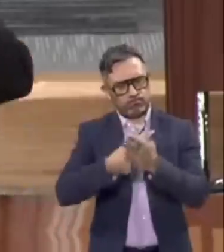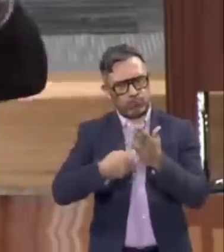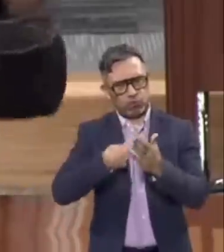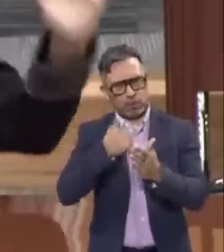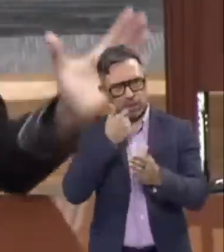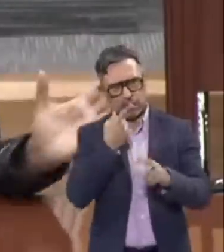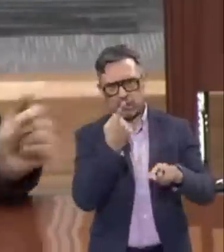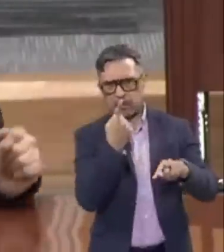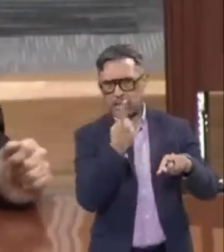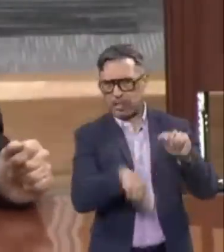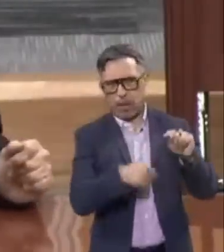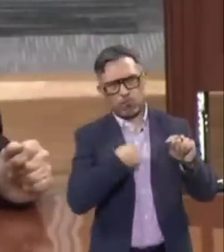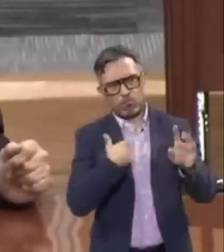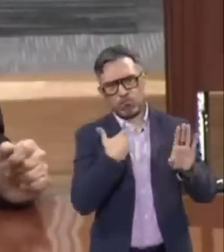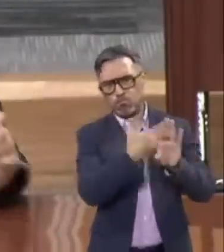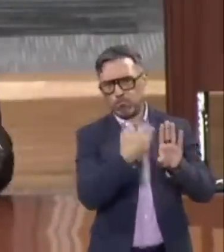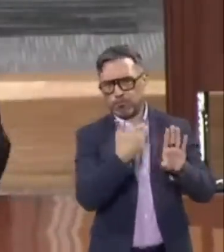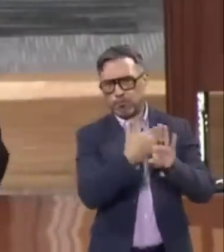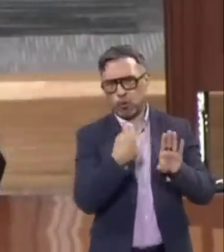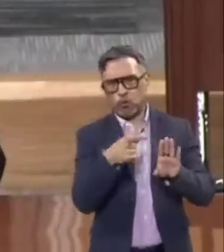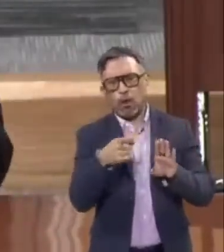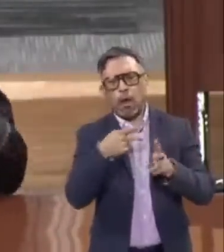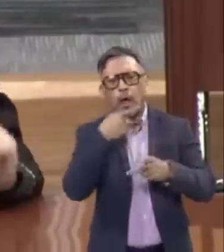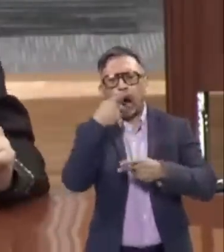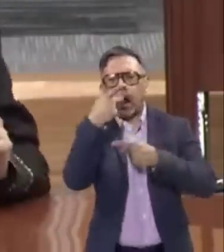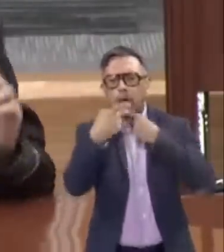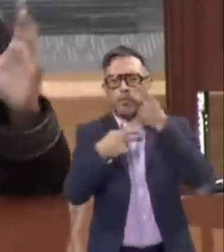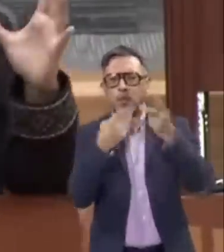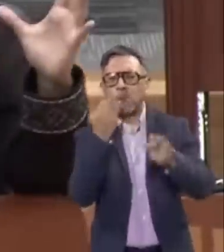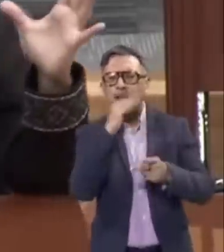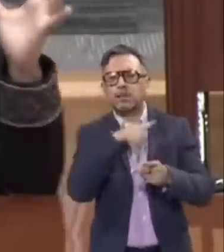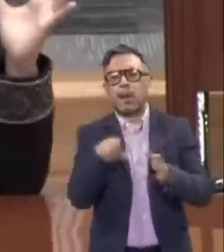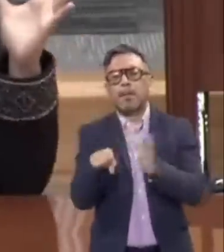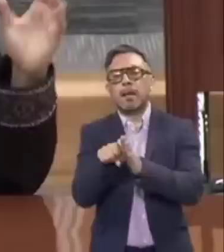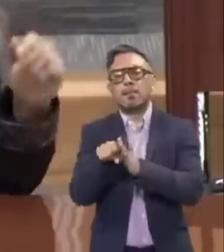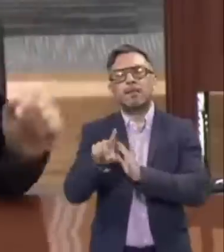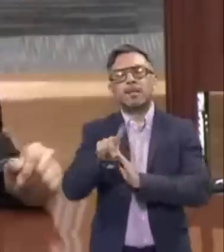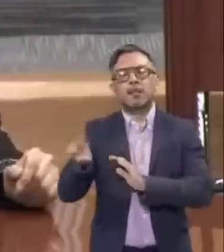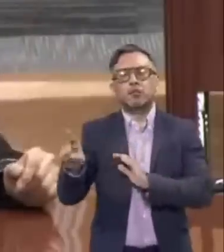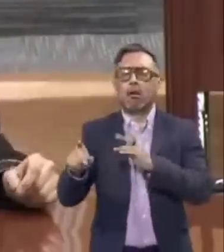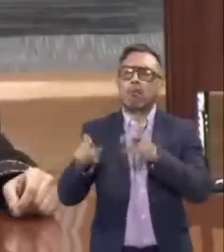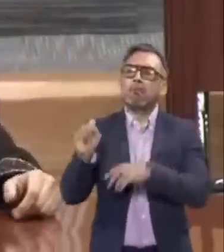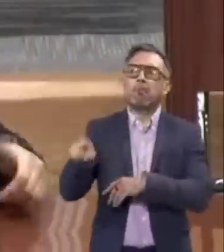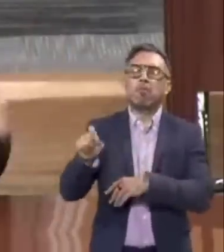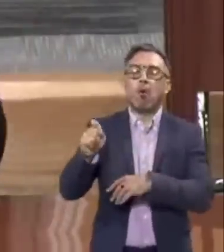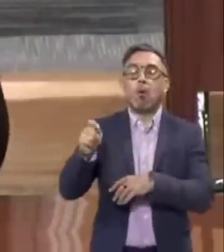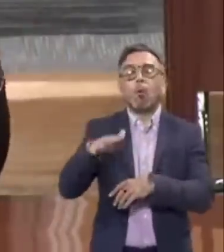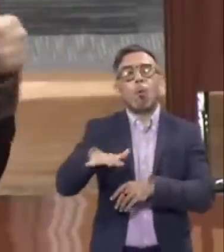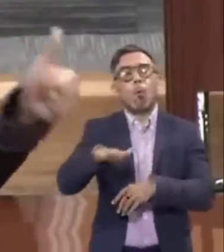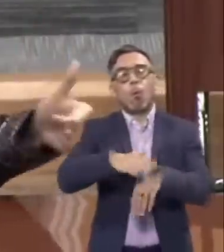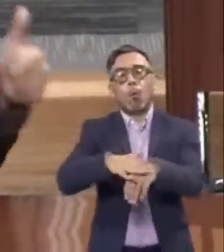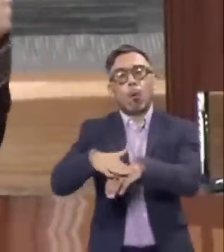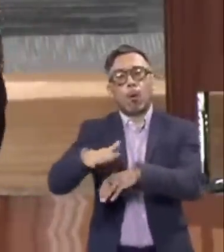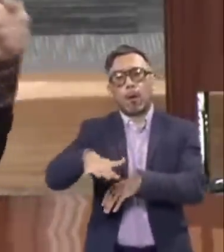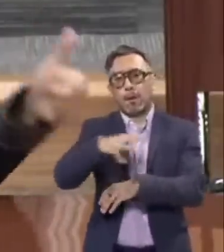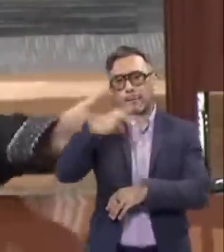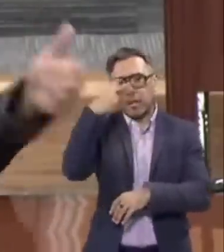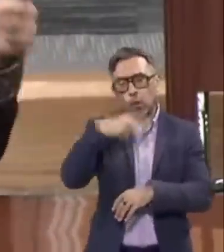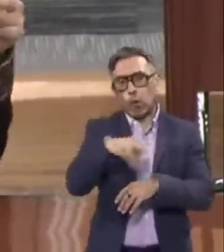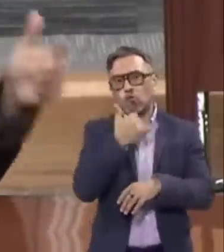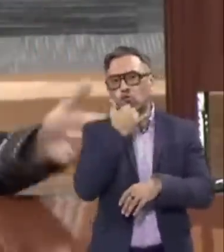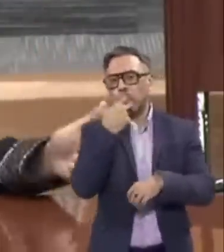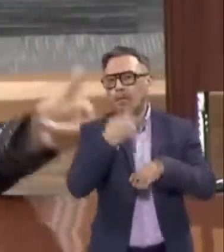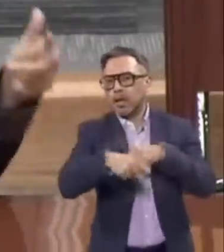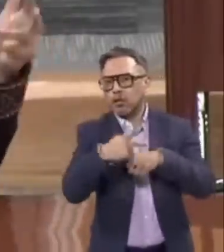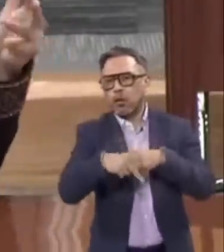Se montó en una falsa narrativa clásica de la derecha de peligro en México junto con el PAN, con el PRI,